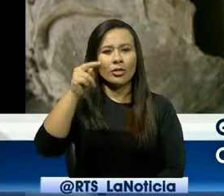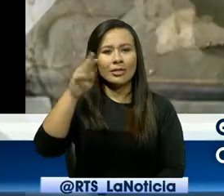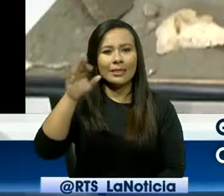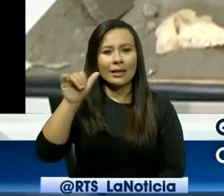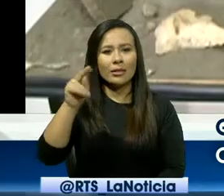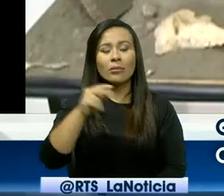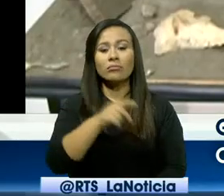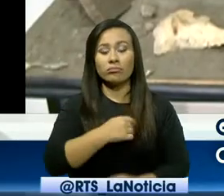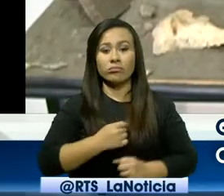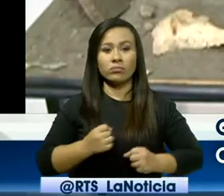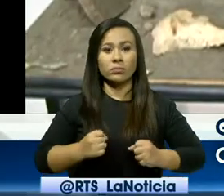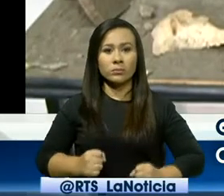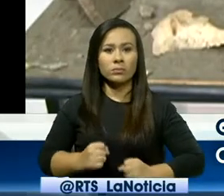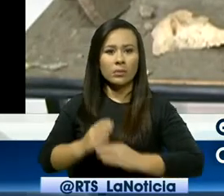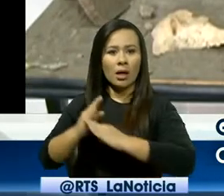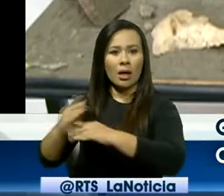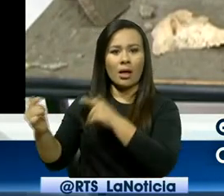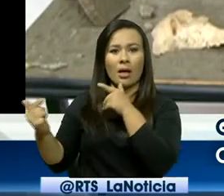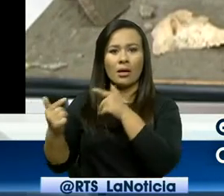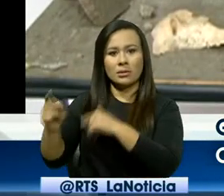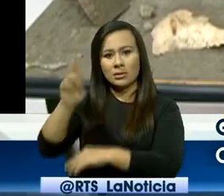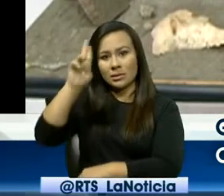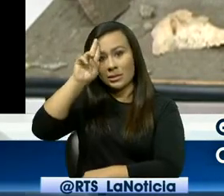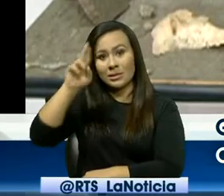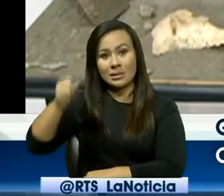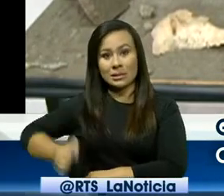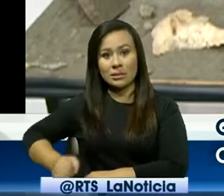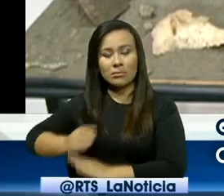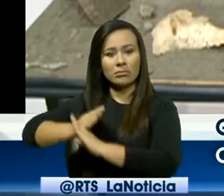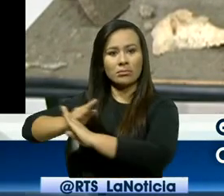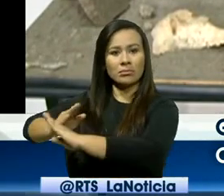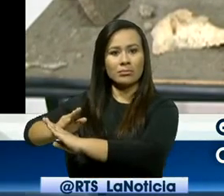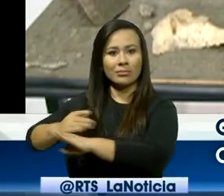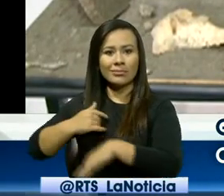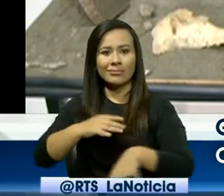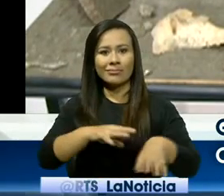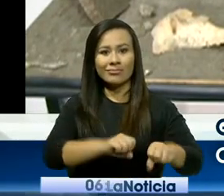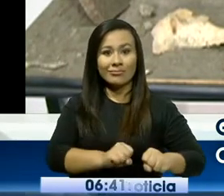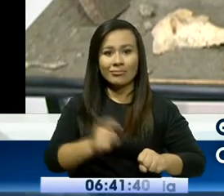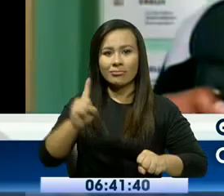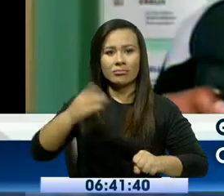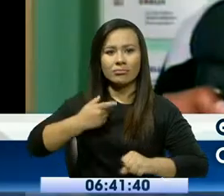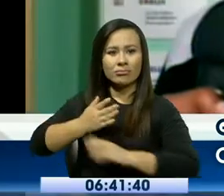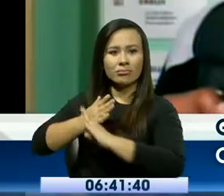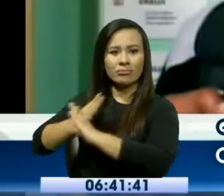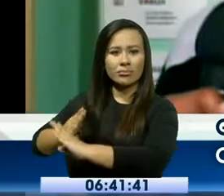tuvo el valor de enfrentarse a los incas. Sí, tuvo él.